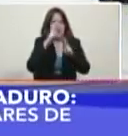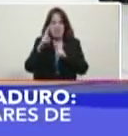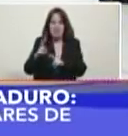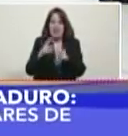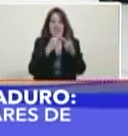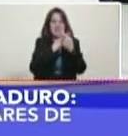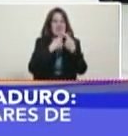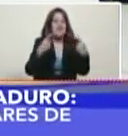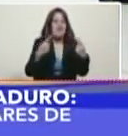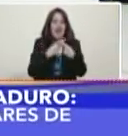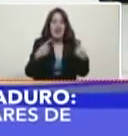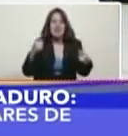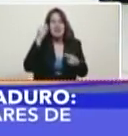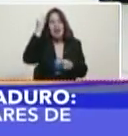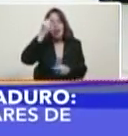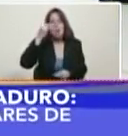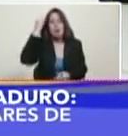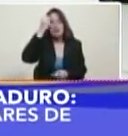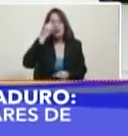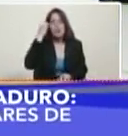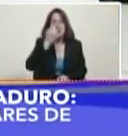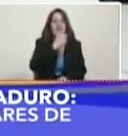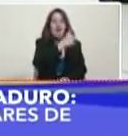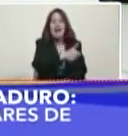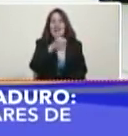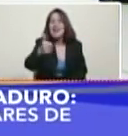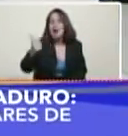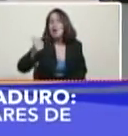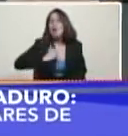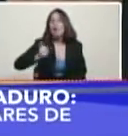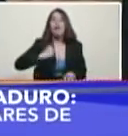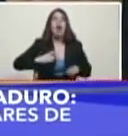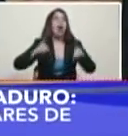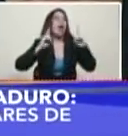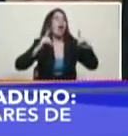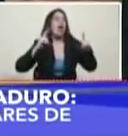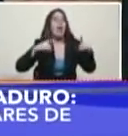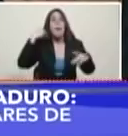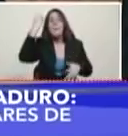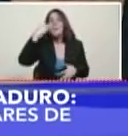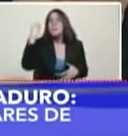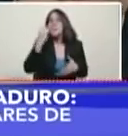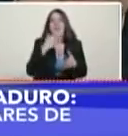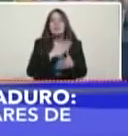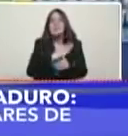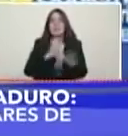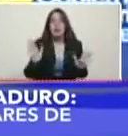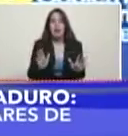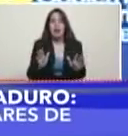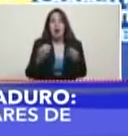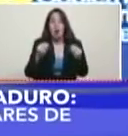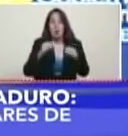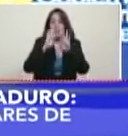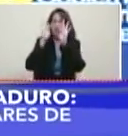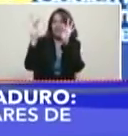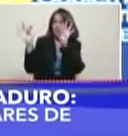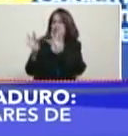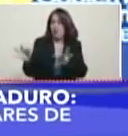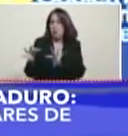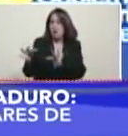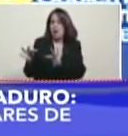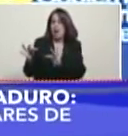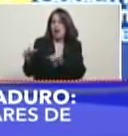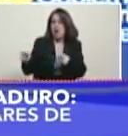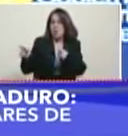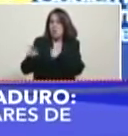de la creencia de cada quien que puede pensar lo que quiera. ¿Nos quieren imponer como un modelo colonial o pensamos como